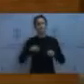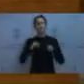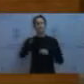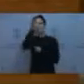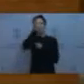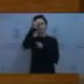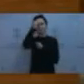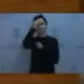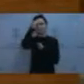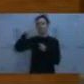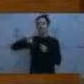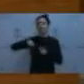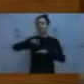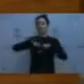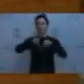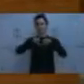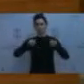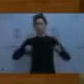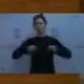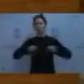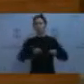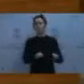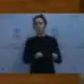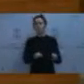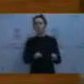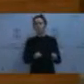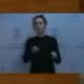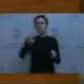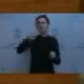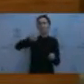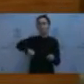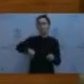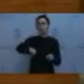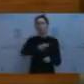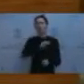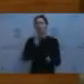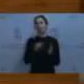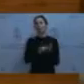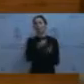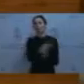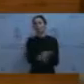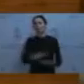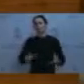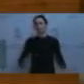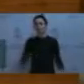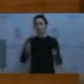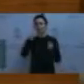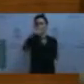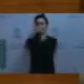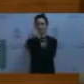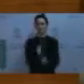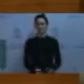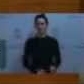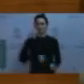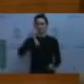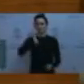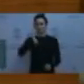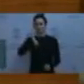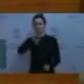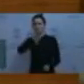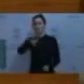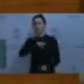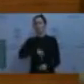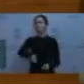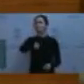Principado de Asturias que la falta de aprobación en 2017 de los presupuestos generales del Estado